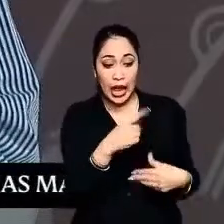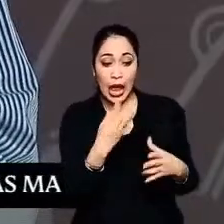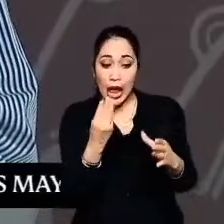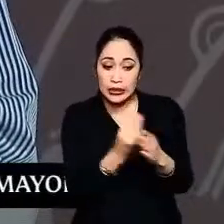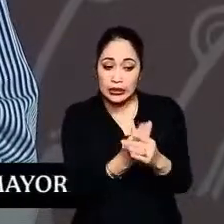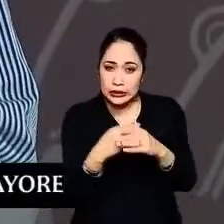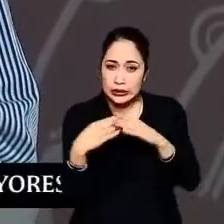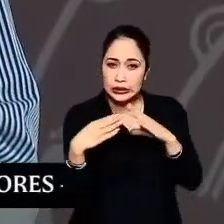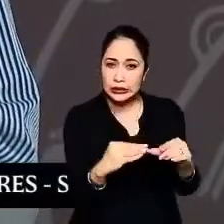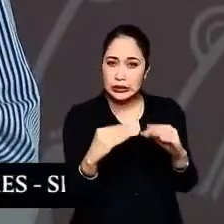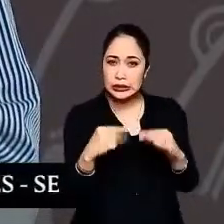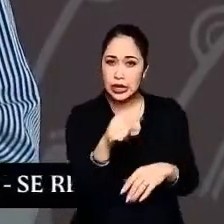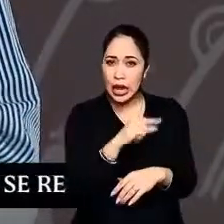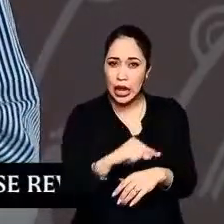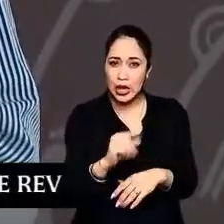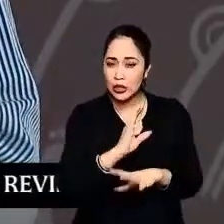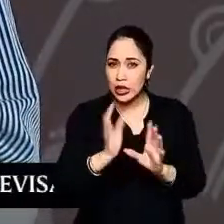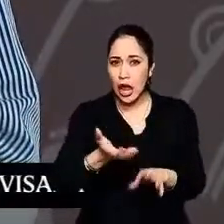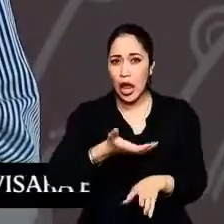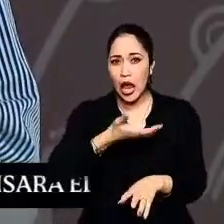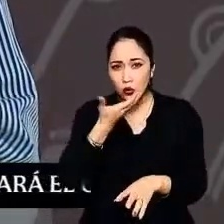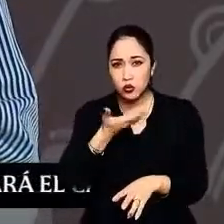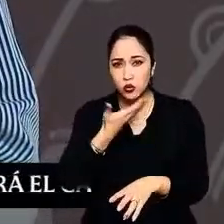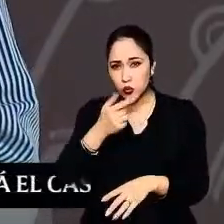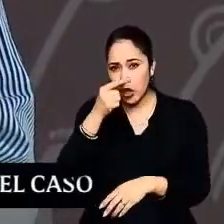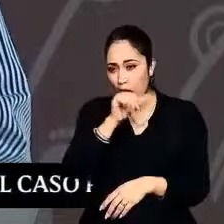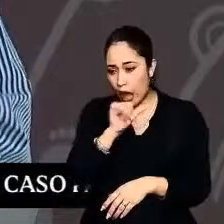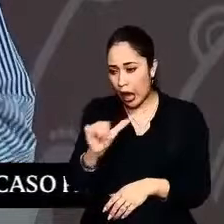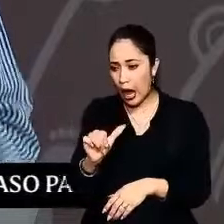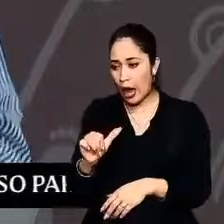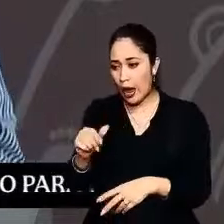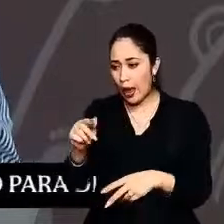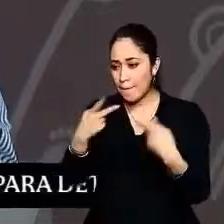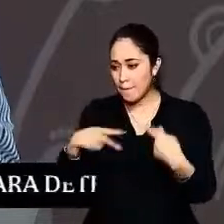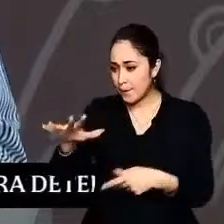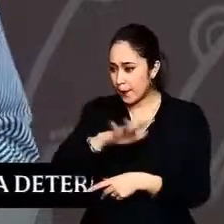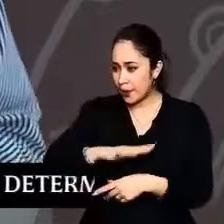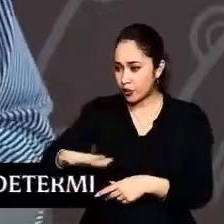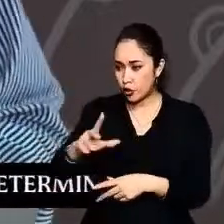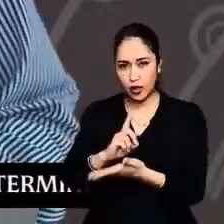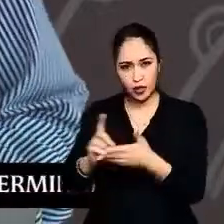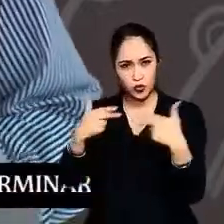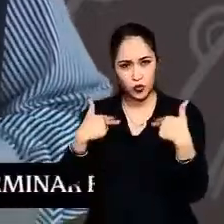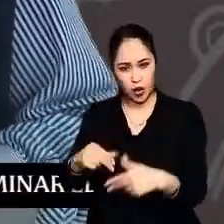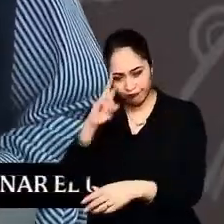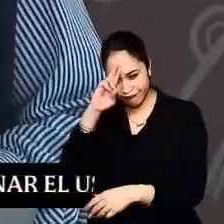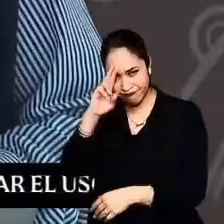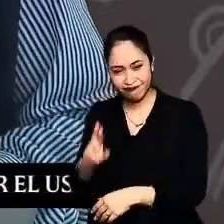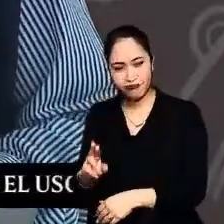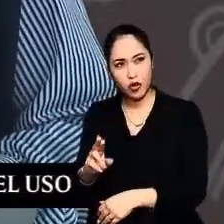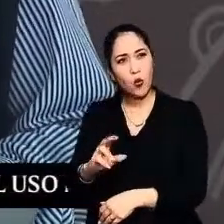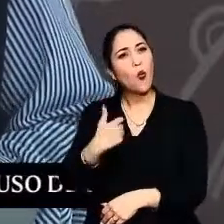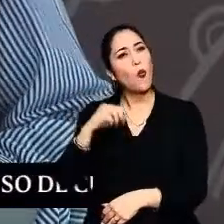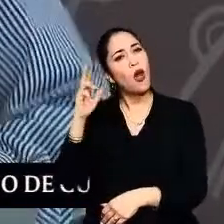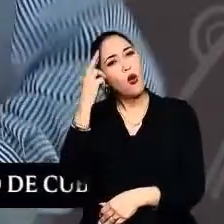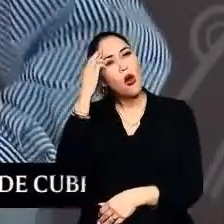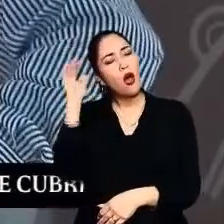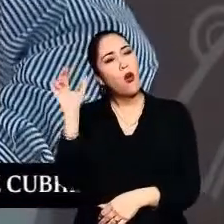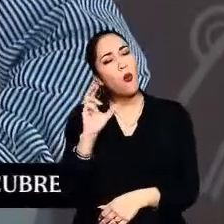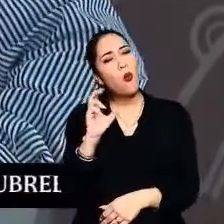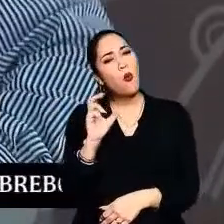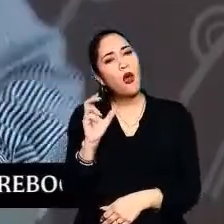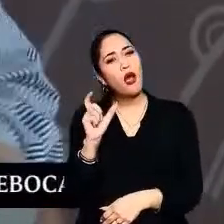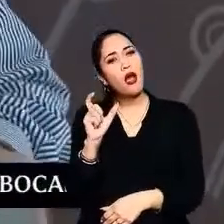cultura de respeto a los derechos humanos, ese es, tenemos que exigirle. Por eso cuando Angelina, me